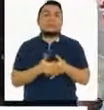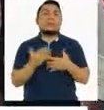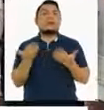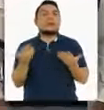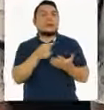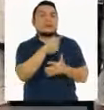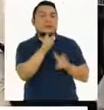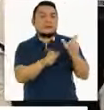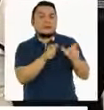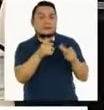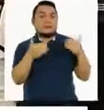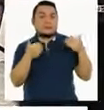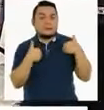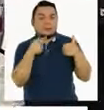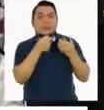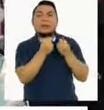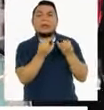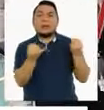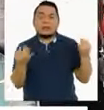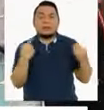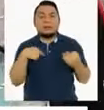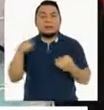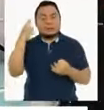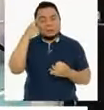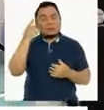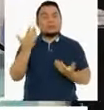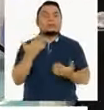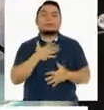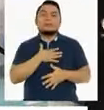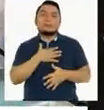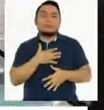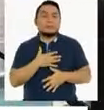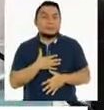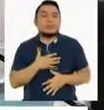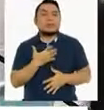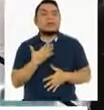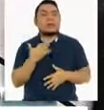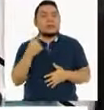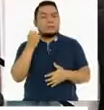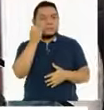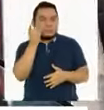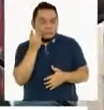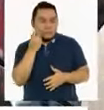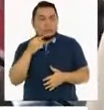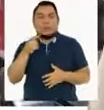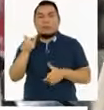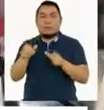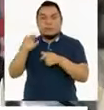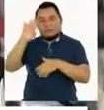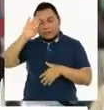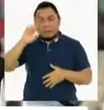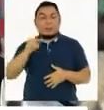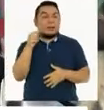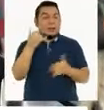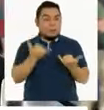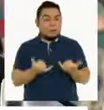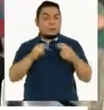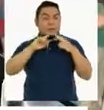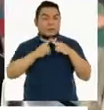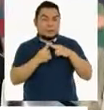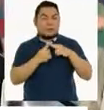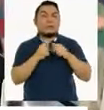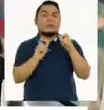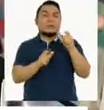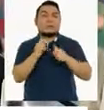a las personas que presentan alguna comorbilidad. Estamos empezando con las personas mayores